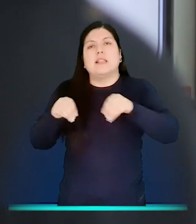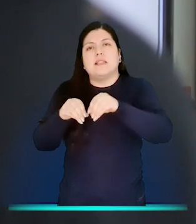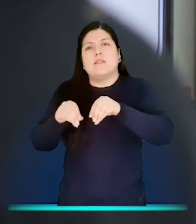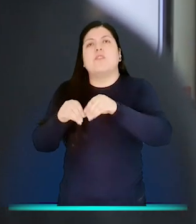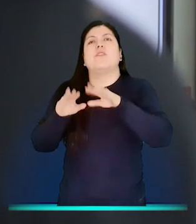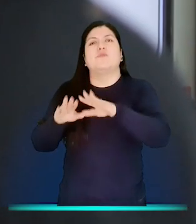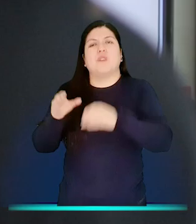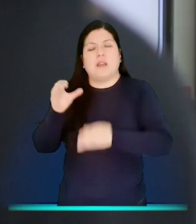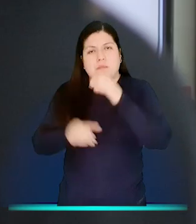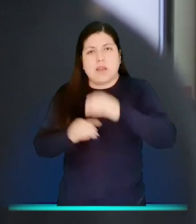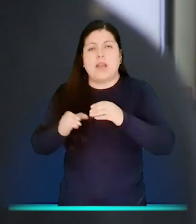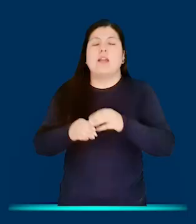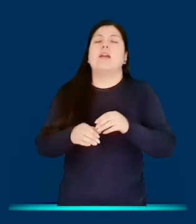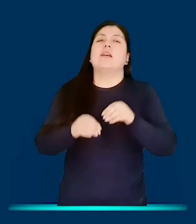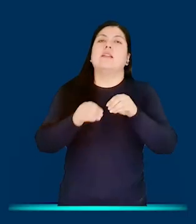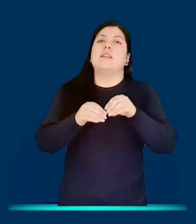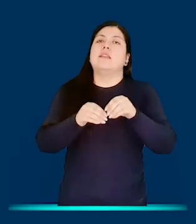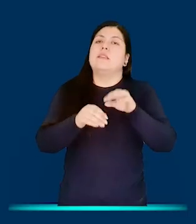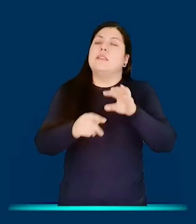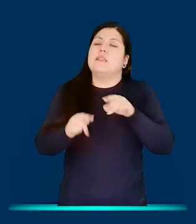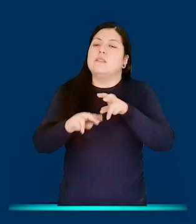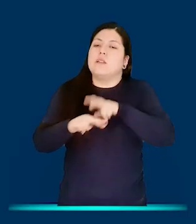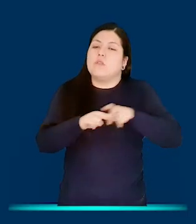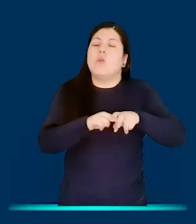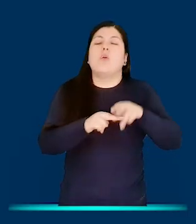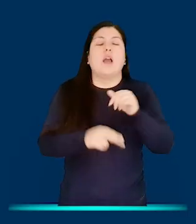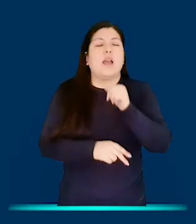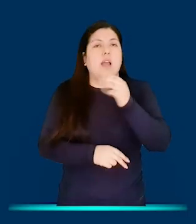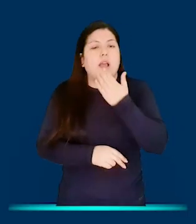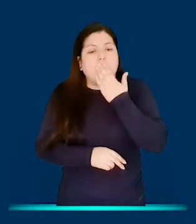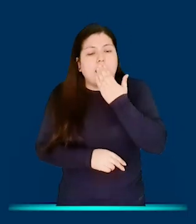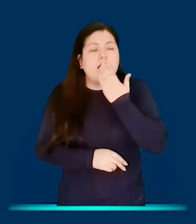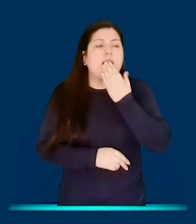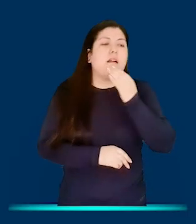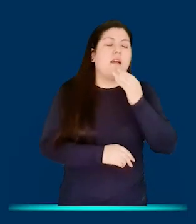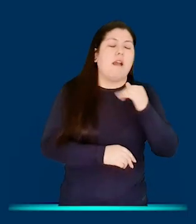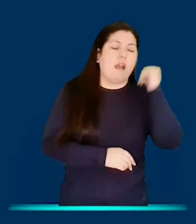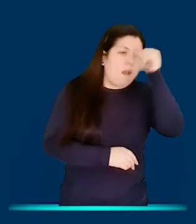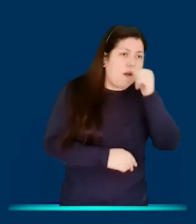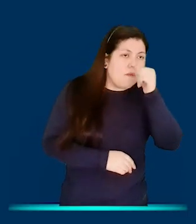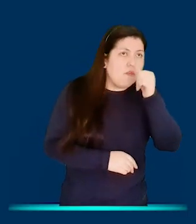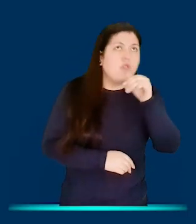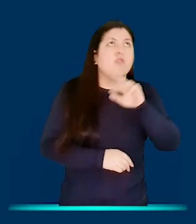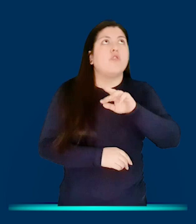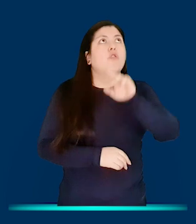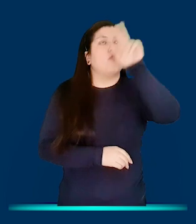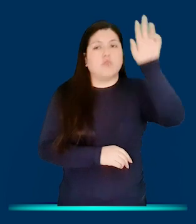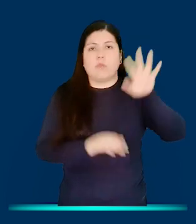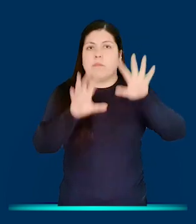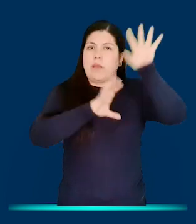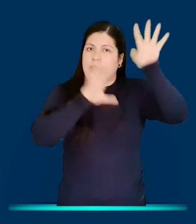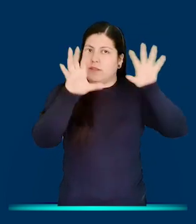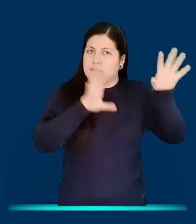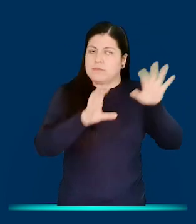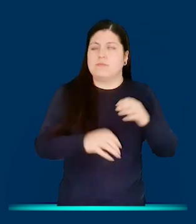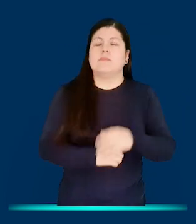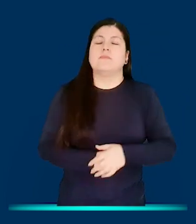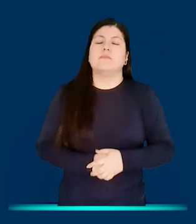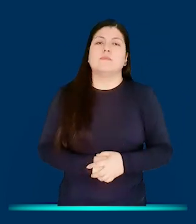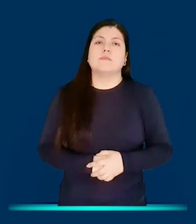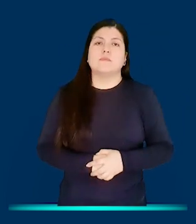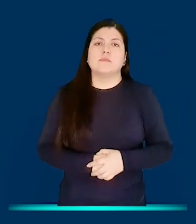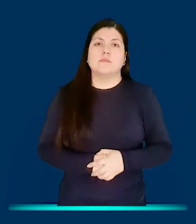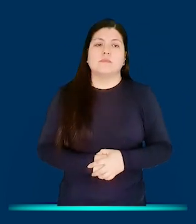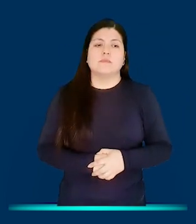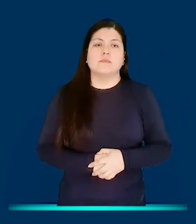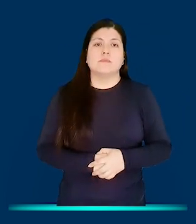van a estar al lado de las circunscripciones territoriales de Cámara y de las circunscripciones especiales indígena,